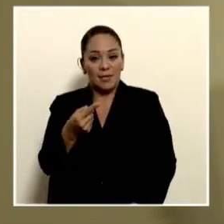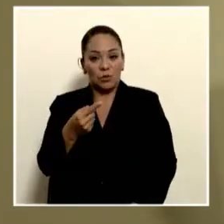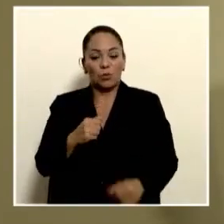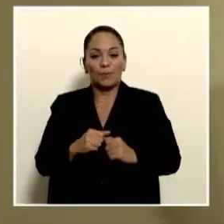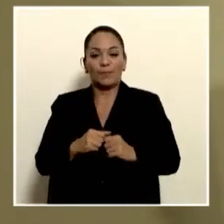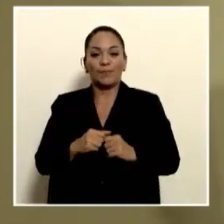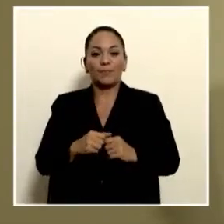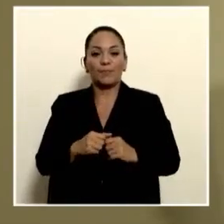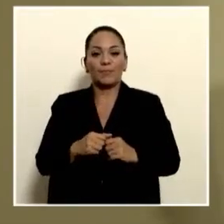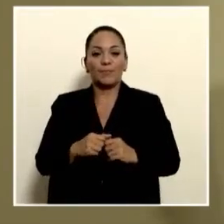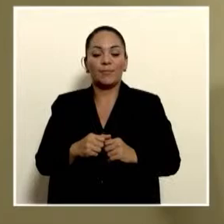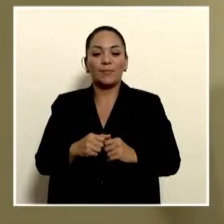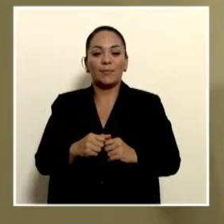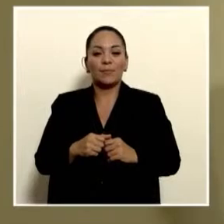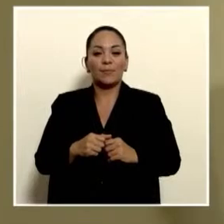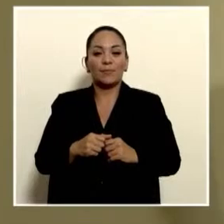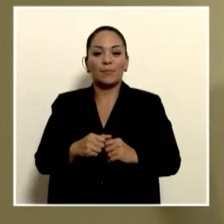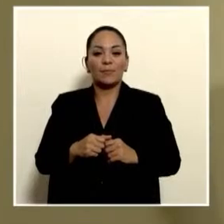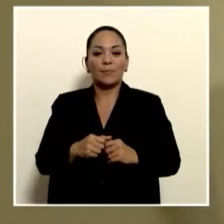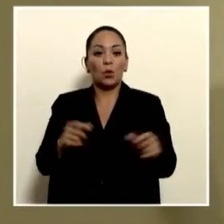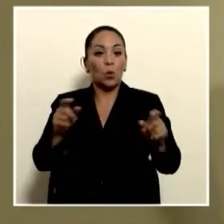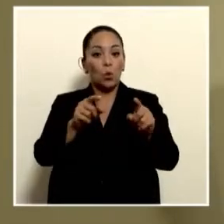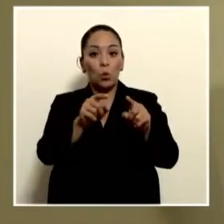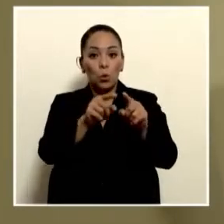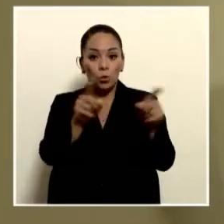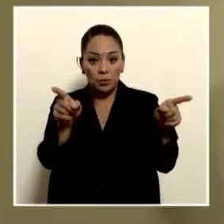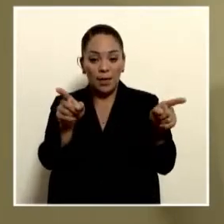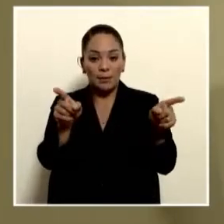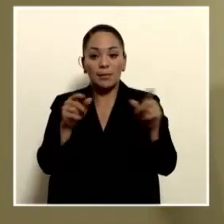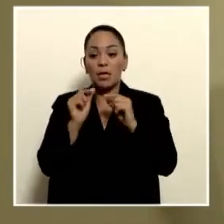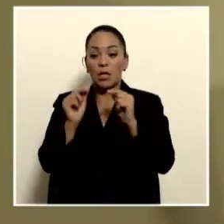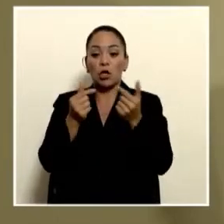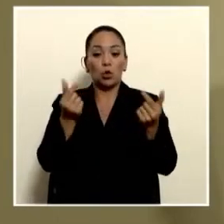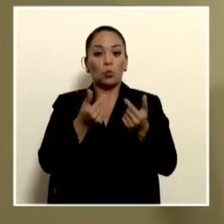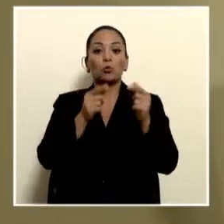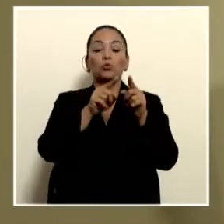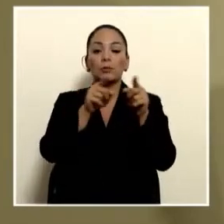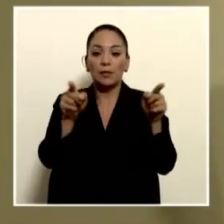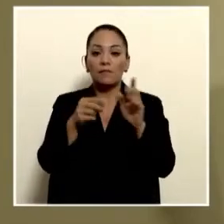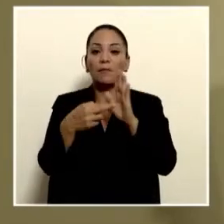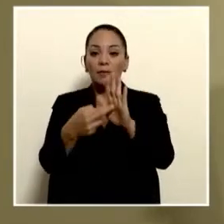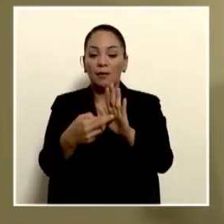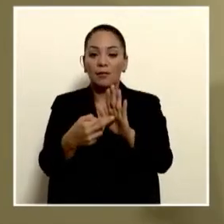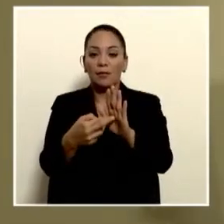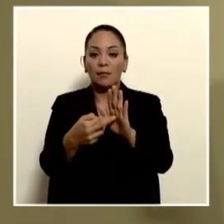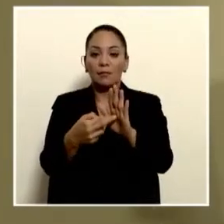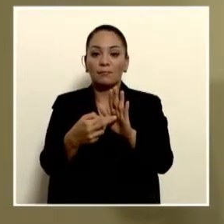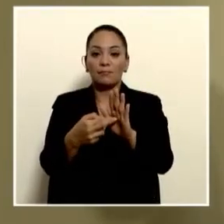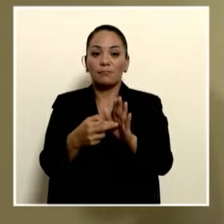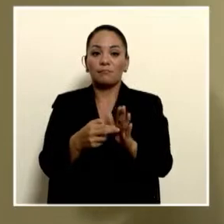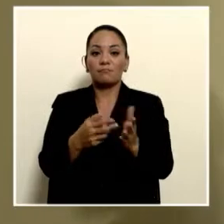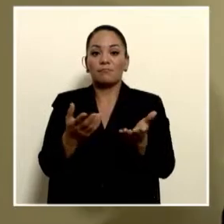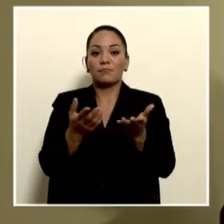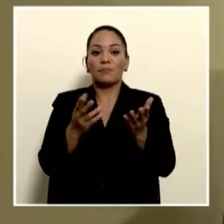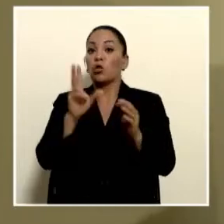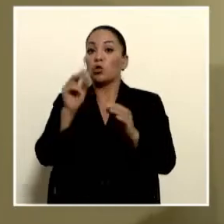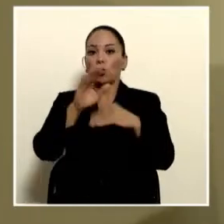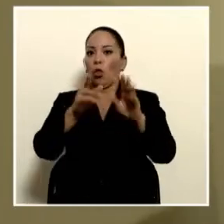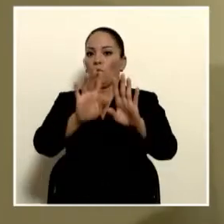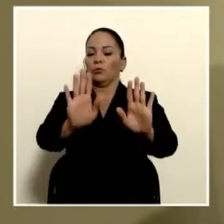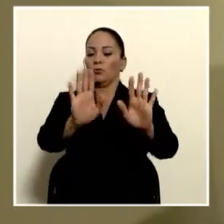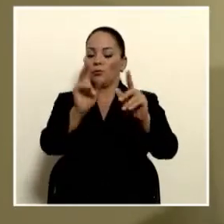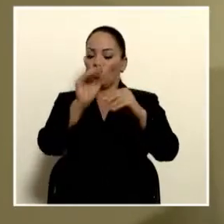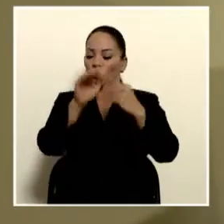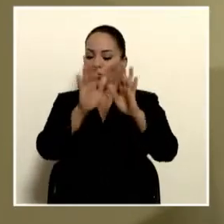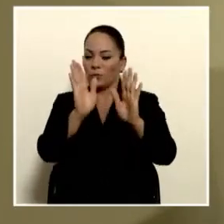entre ustedes y entre los grupos que algunos de ustedes representan, no hay ningún apetito, no todos,